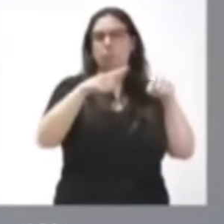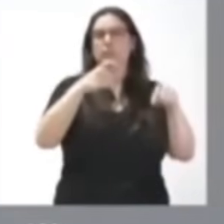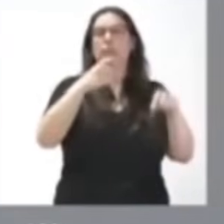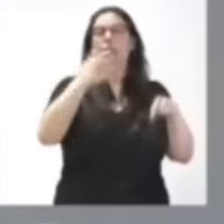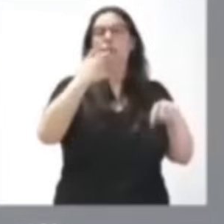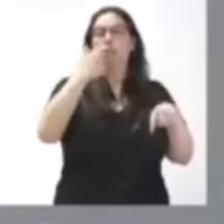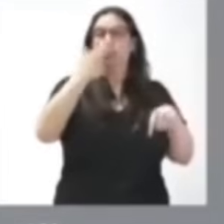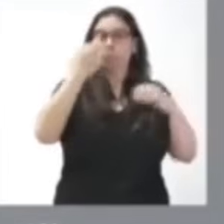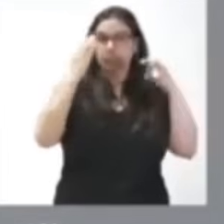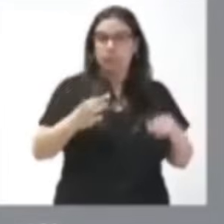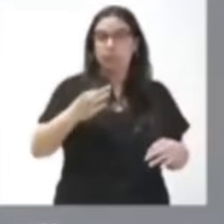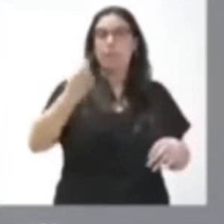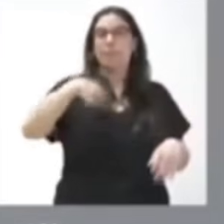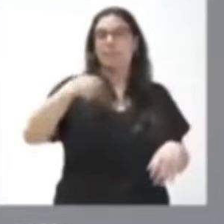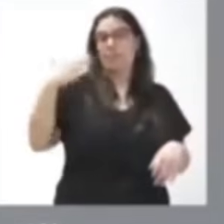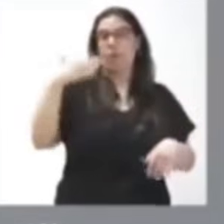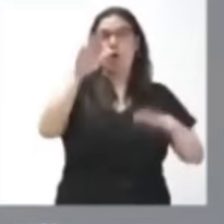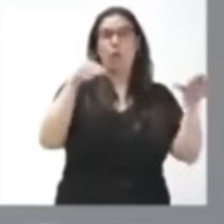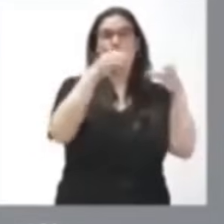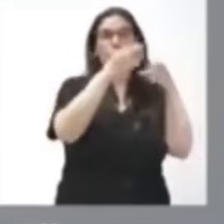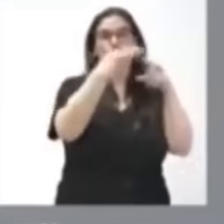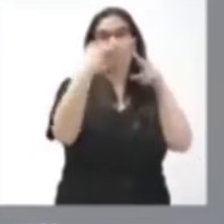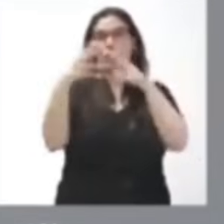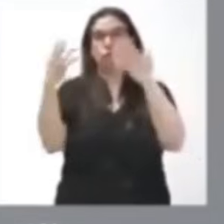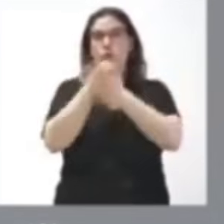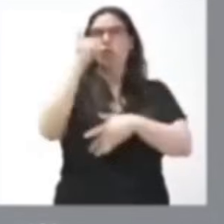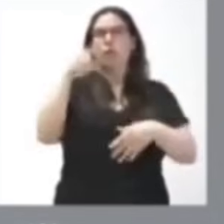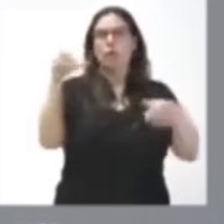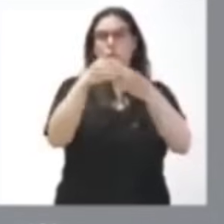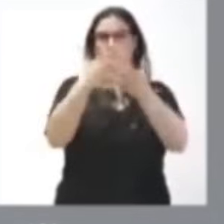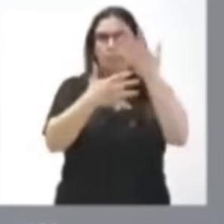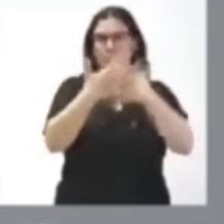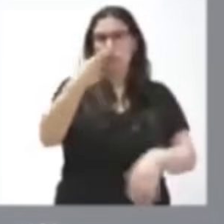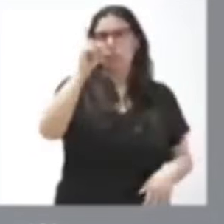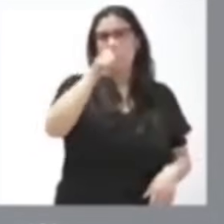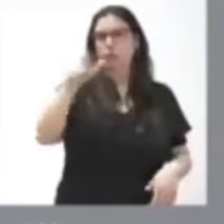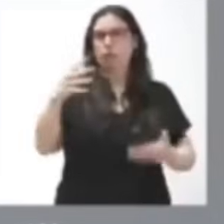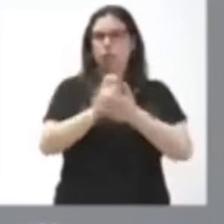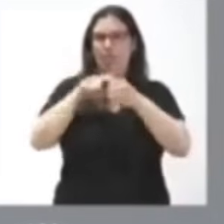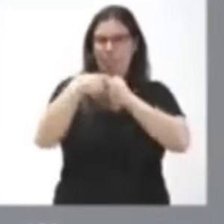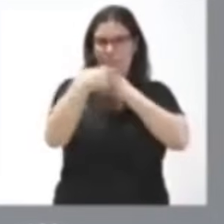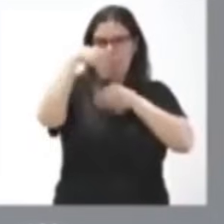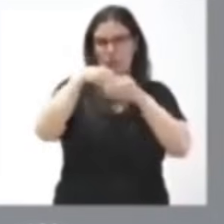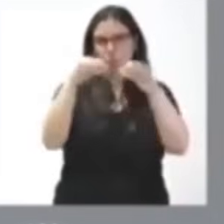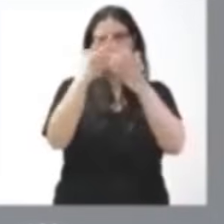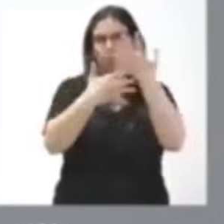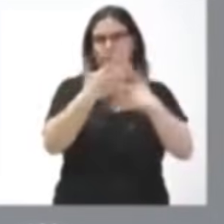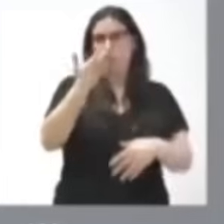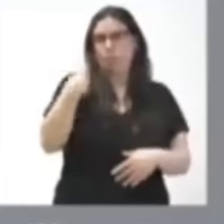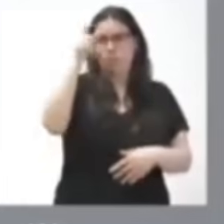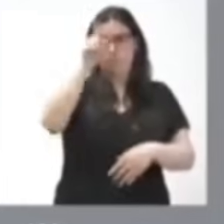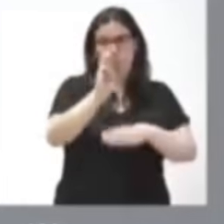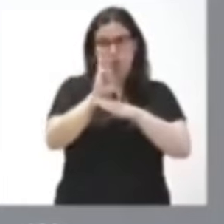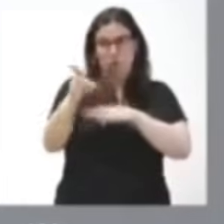de la Junta convocó a todos los grupos políticos, convocó también al mixto y a todas las personas que están integradas en el grupo mixto y al procurador que